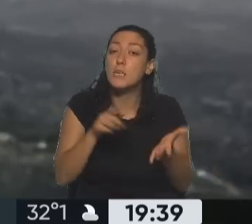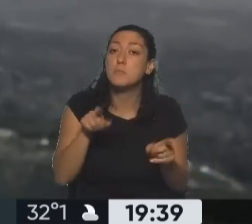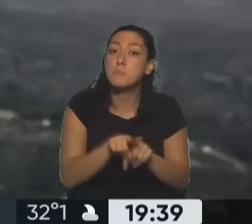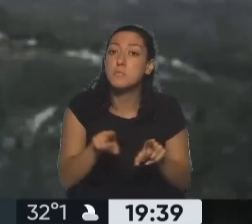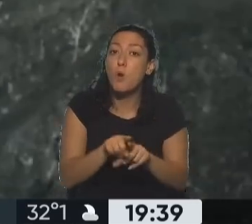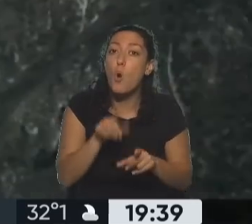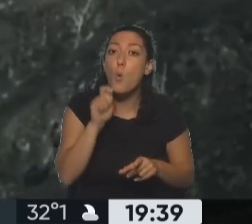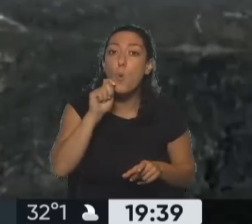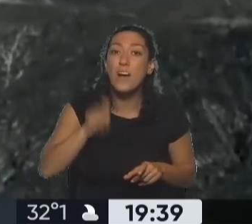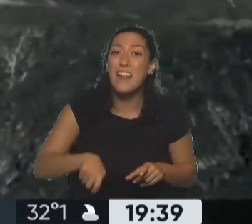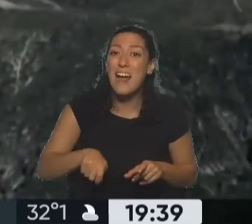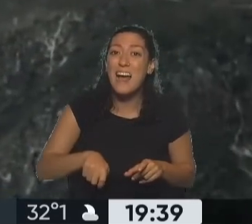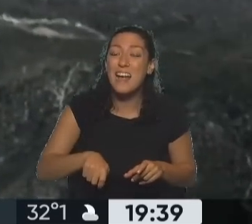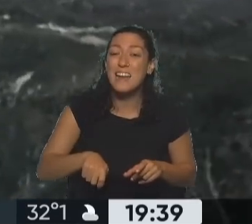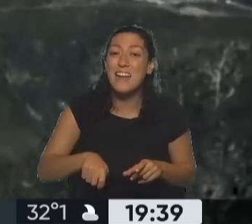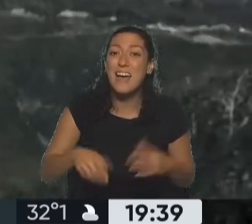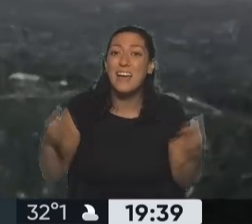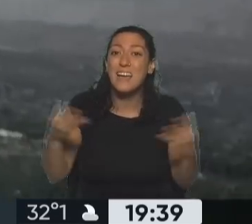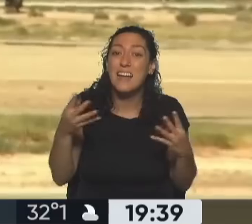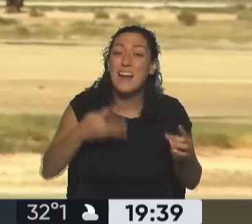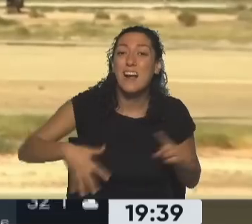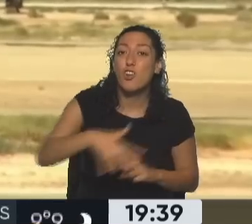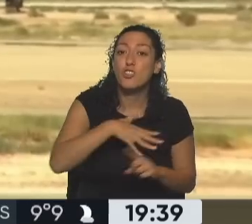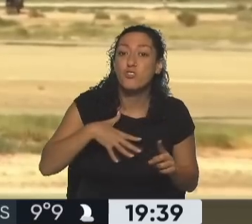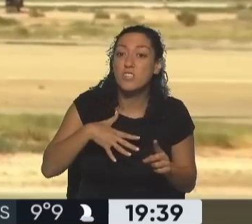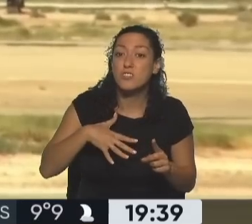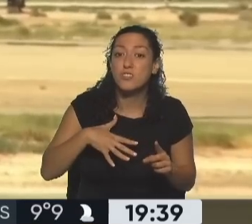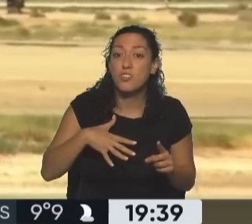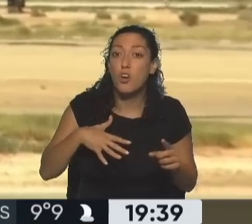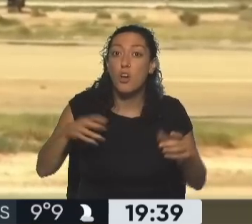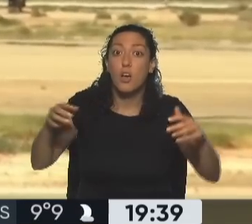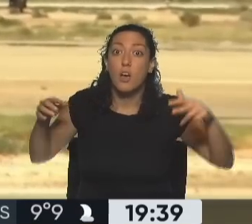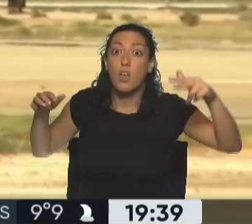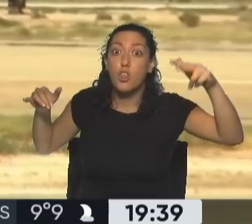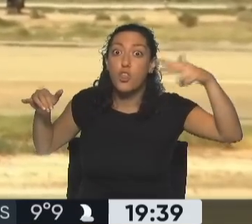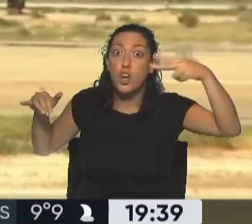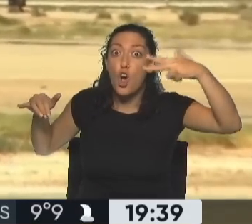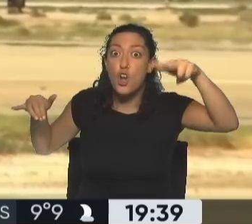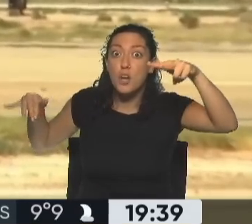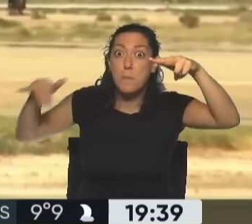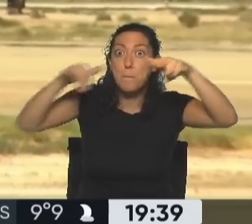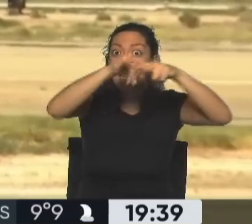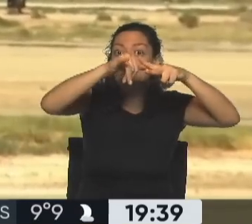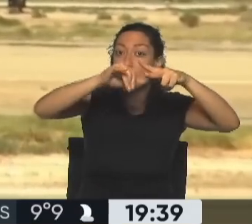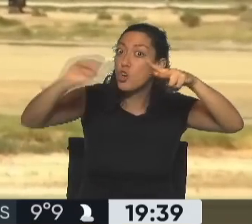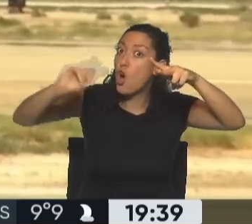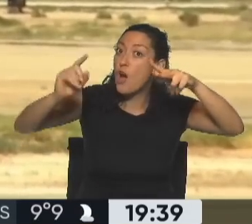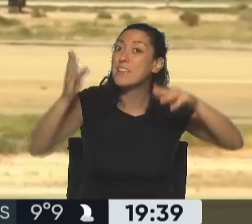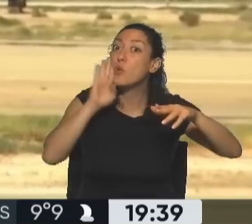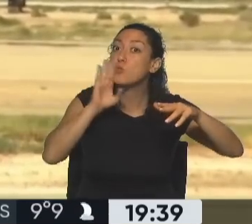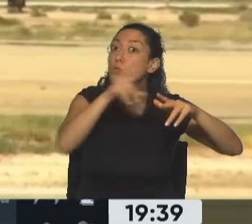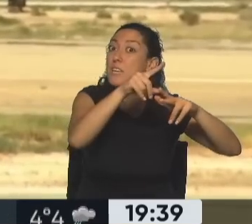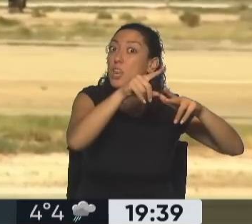en Ucrania y que de ninguna manera impactó al dron estadounidense, sino que fue por maniobras de los propios estadounidenses que